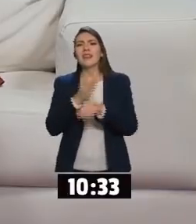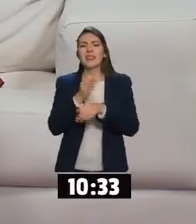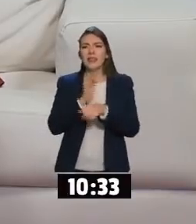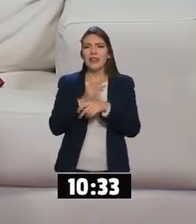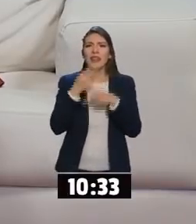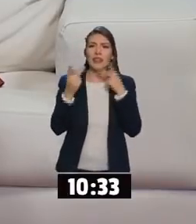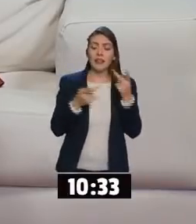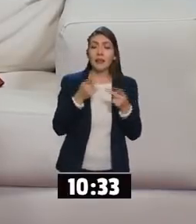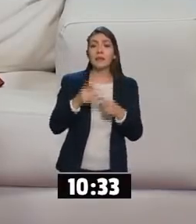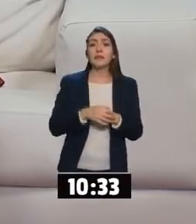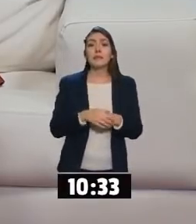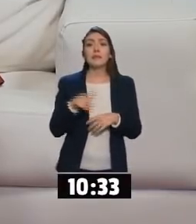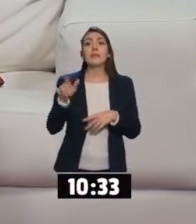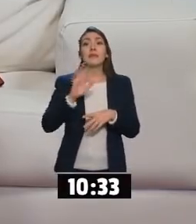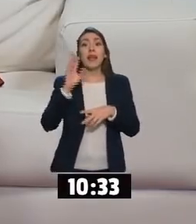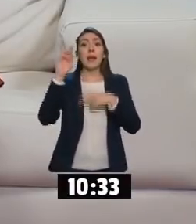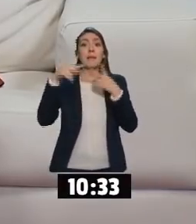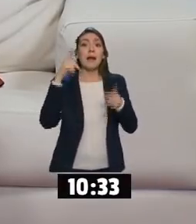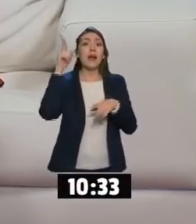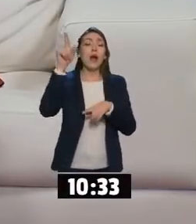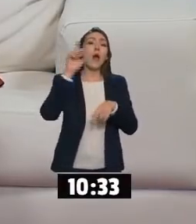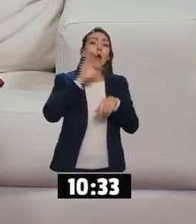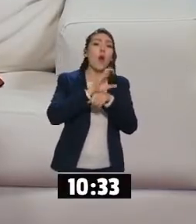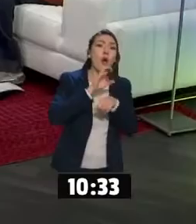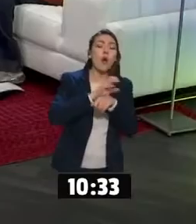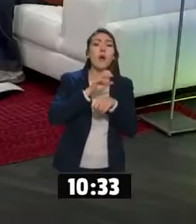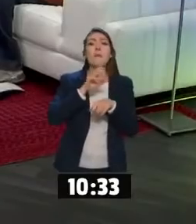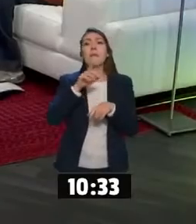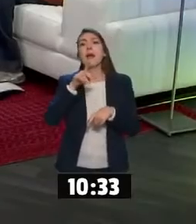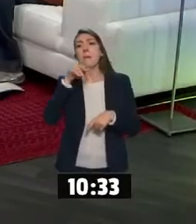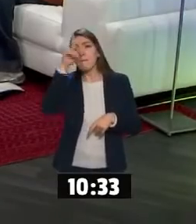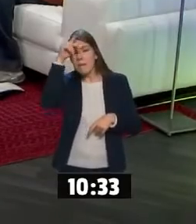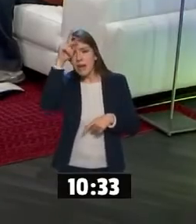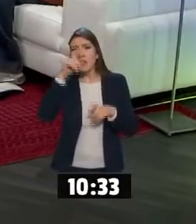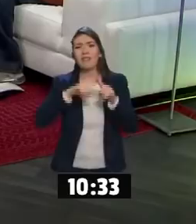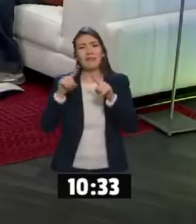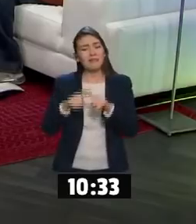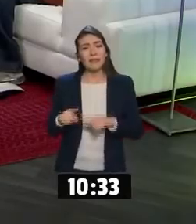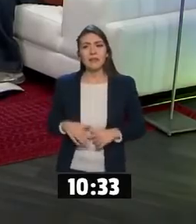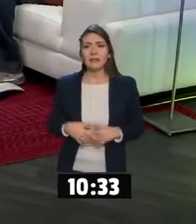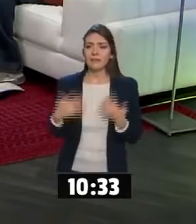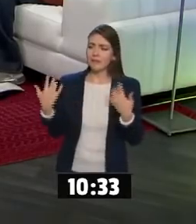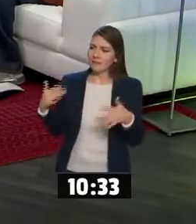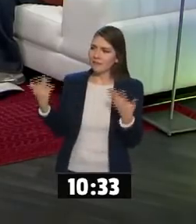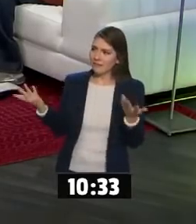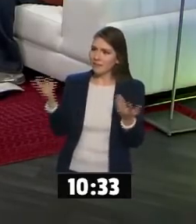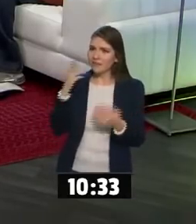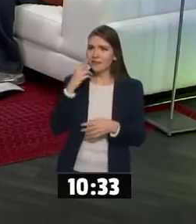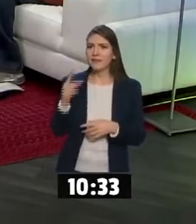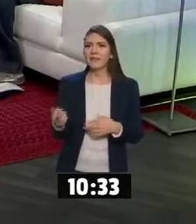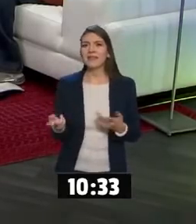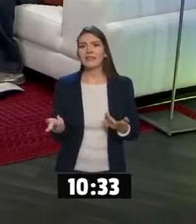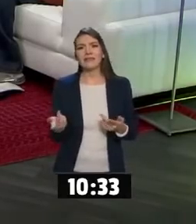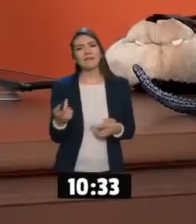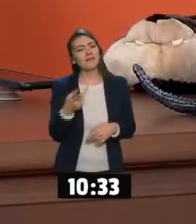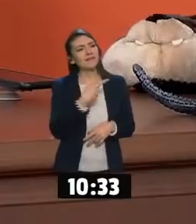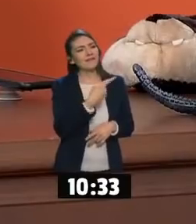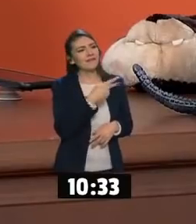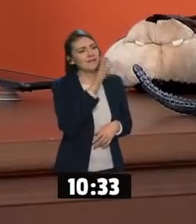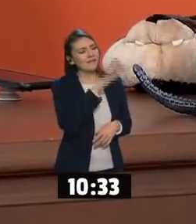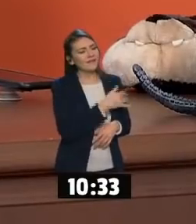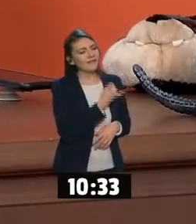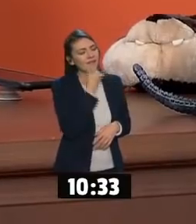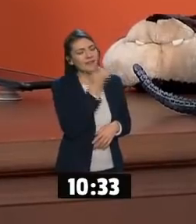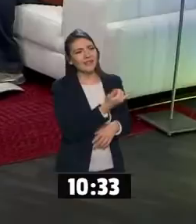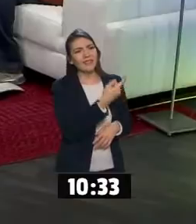Ya vamos a Colombia, Perú, Ecuador. No, luego le cuento. Qué cosa. Mire, le digo que nos equivocamos de chama. Aquí estamos